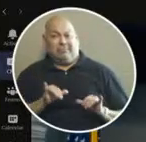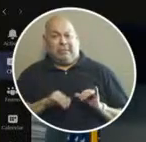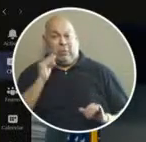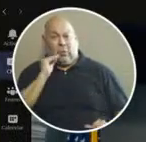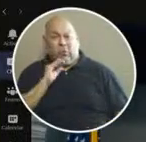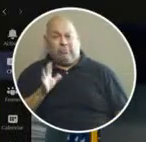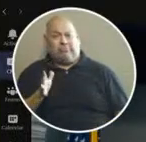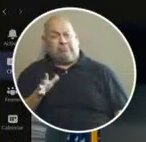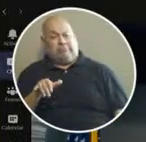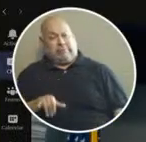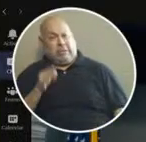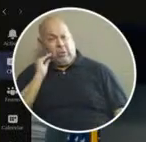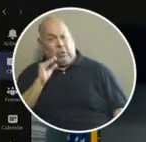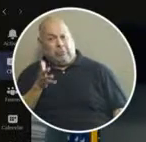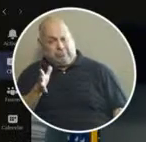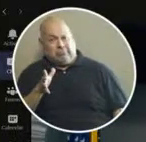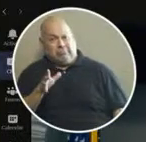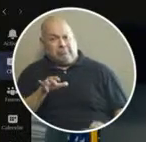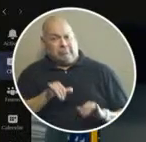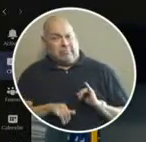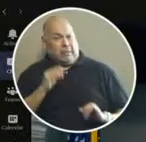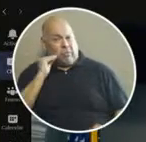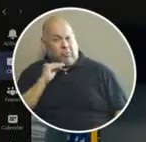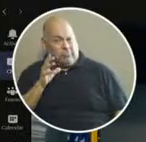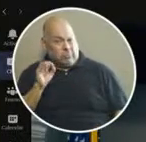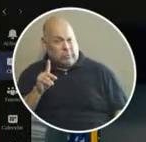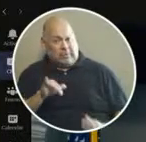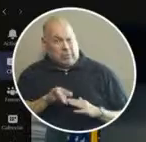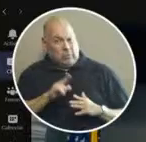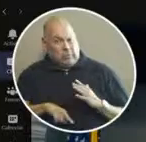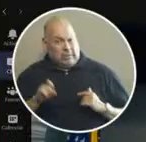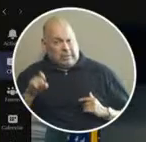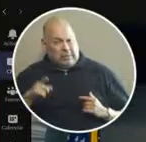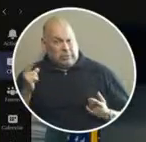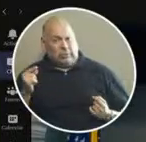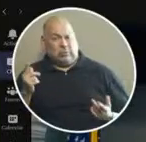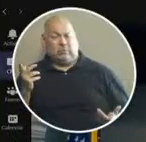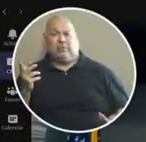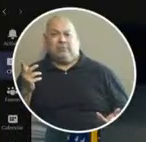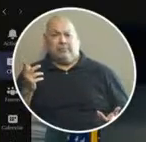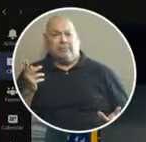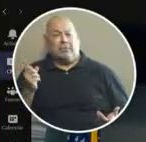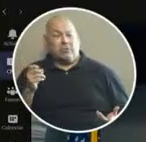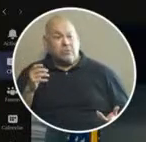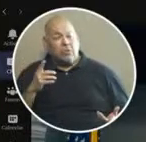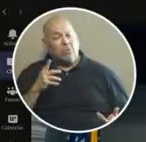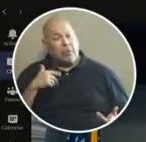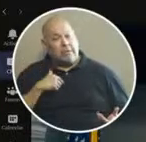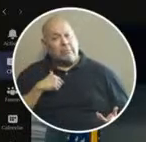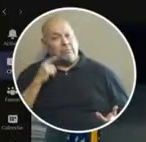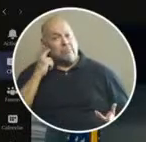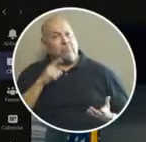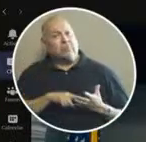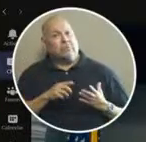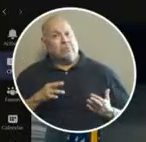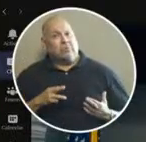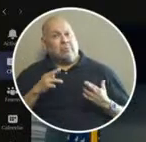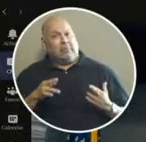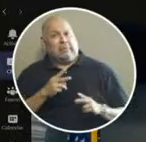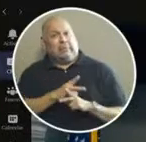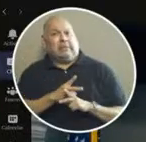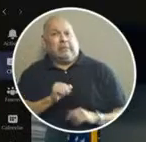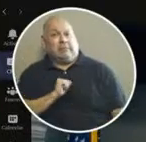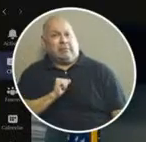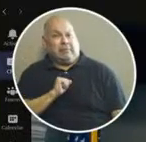salga. Hay muchas otras maneras en las cuales podemos convivir con nuestros seres queridos, pero queremos seguir recordándoles que tenemos que